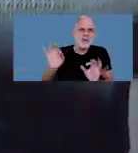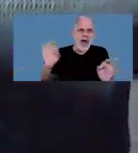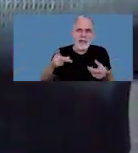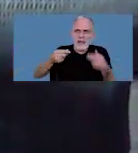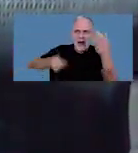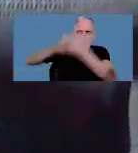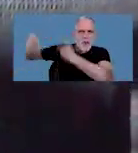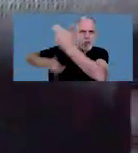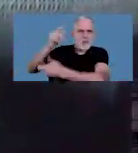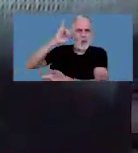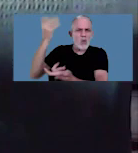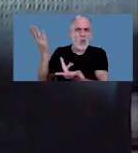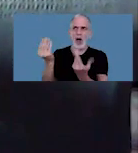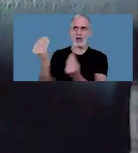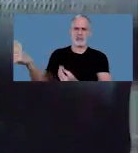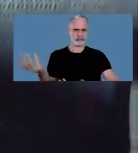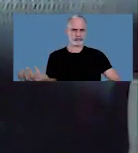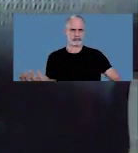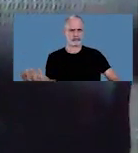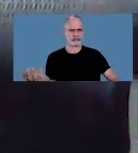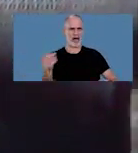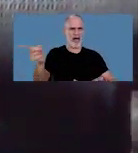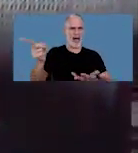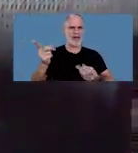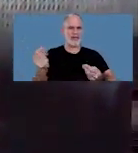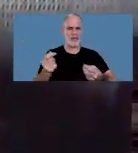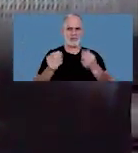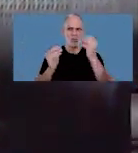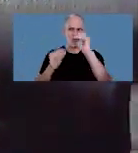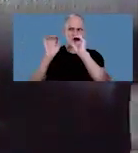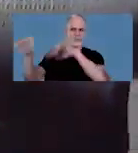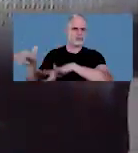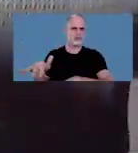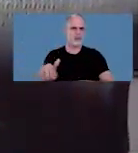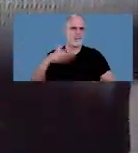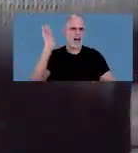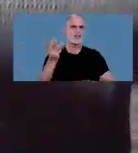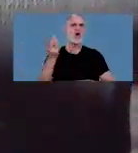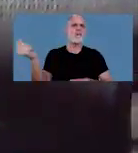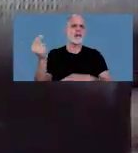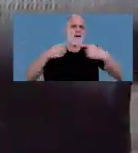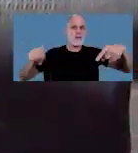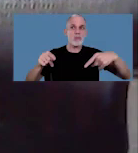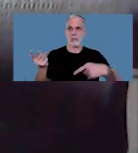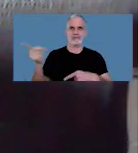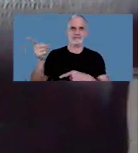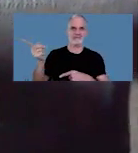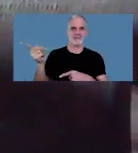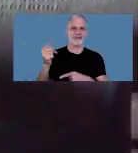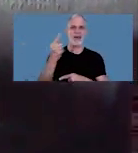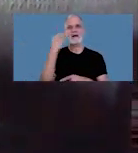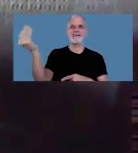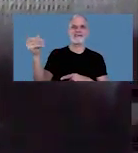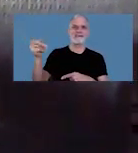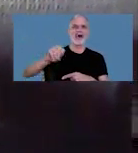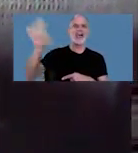para obtener residencia fiscal argentina, es donde empezó a haber contribuyentes que compraban como inversión para obtener residencia fiscal estos campos